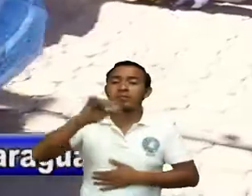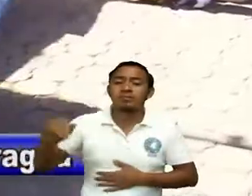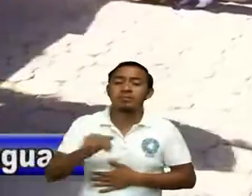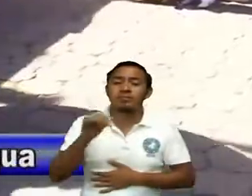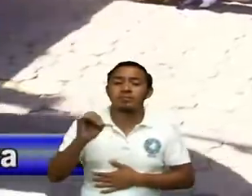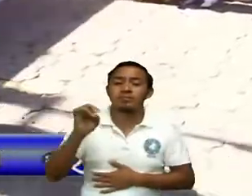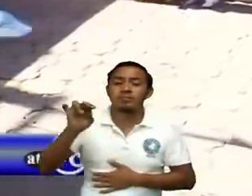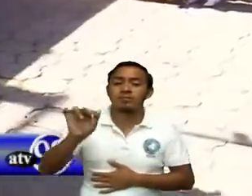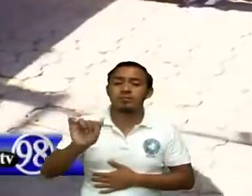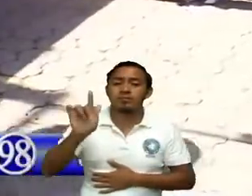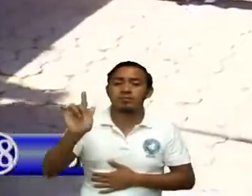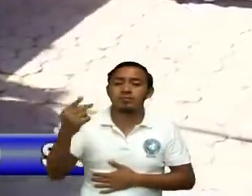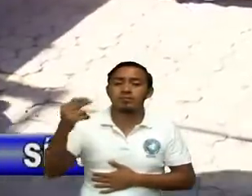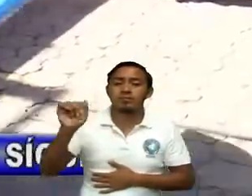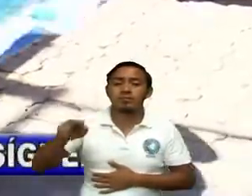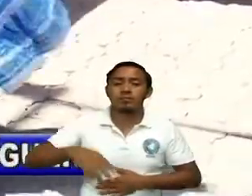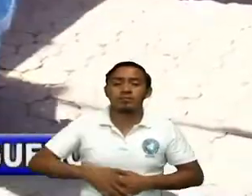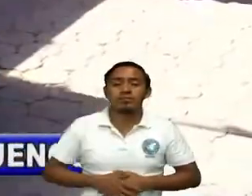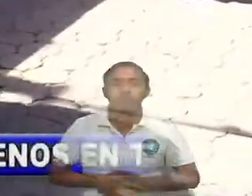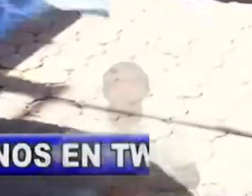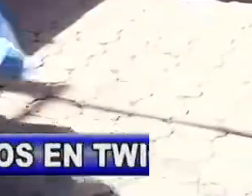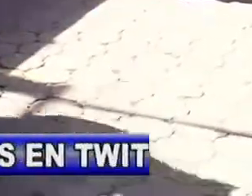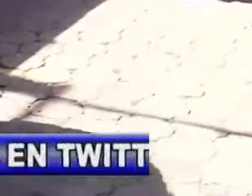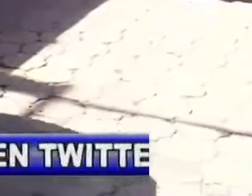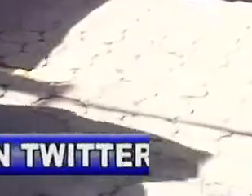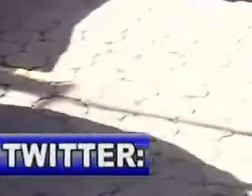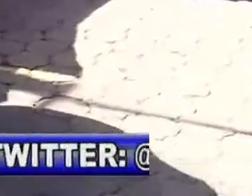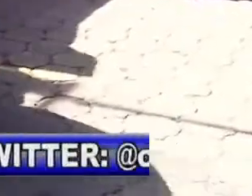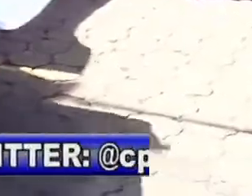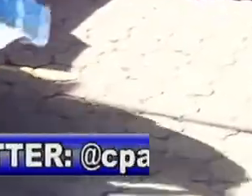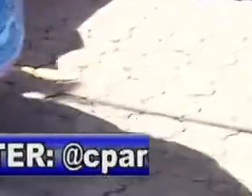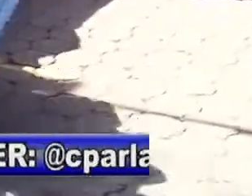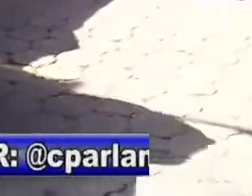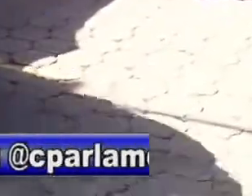el canal parlamentario Jonathan Castro.